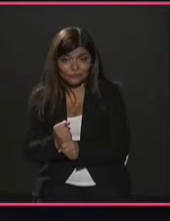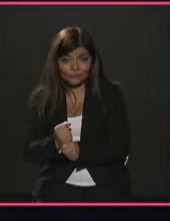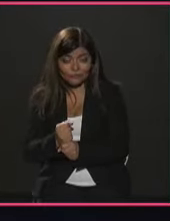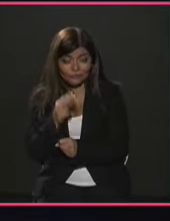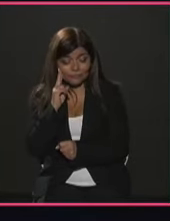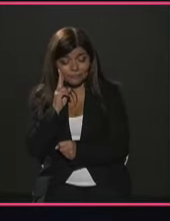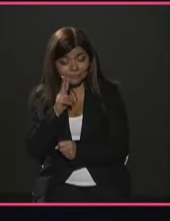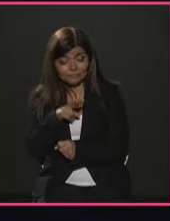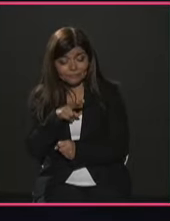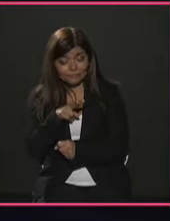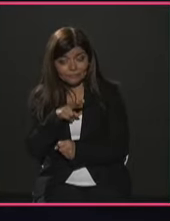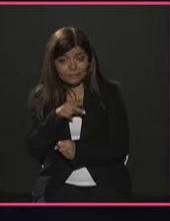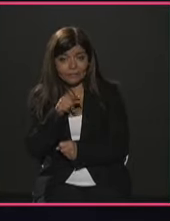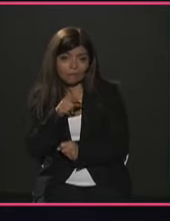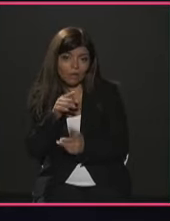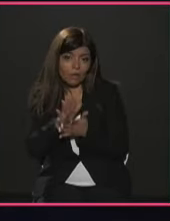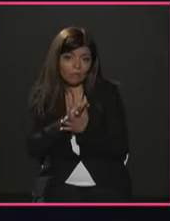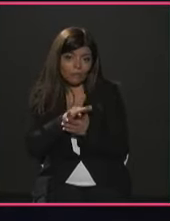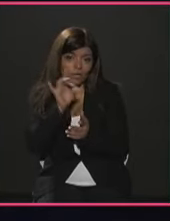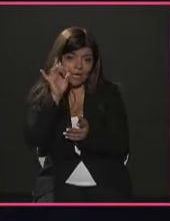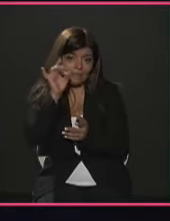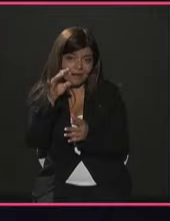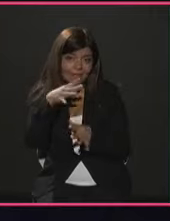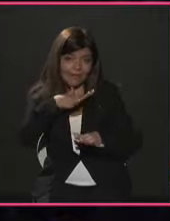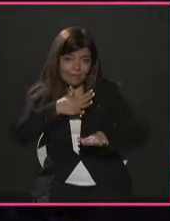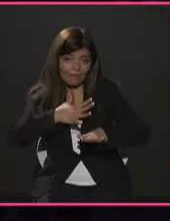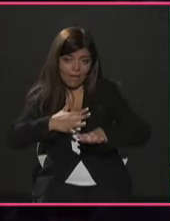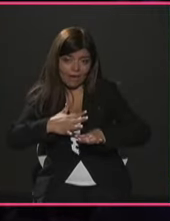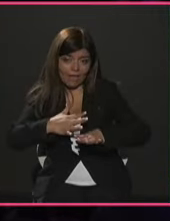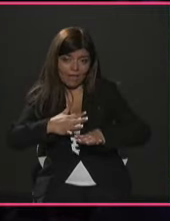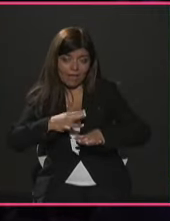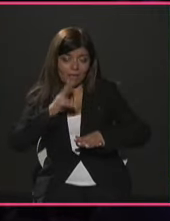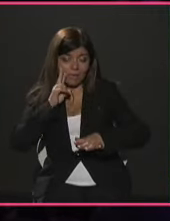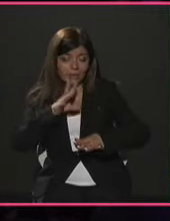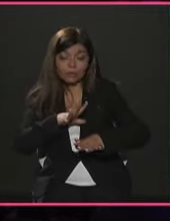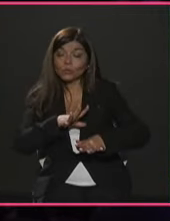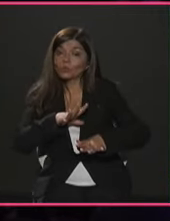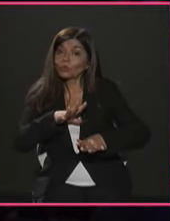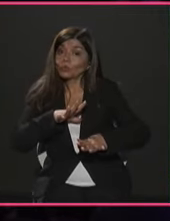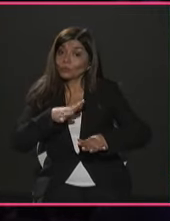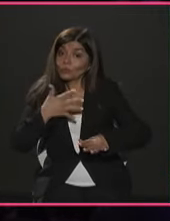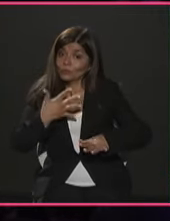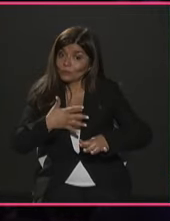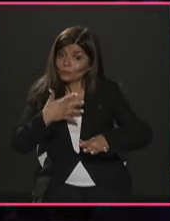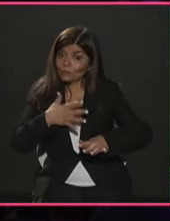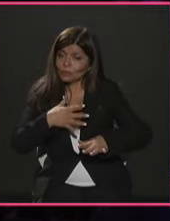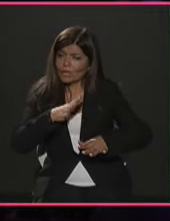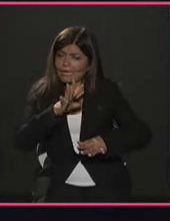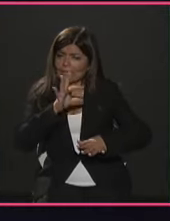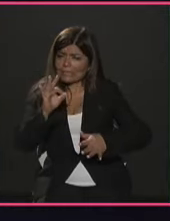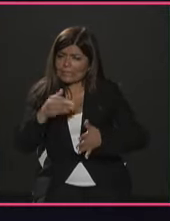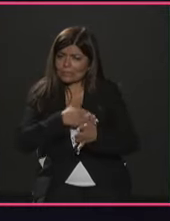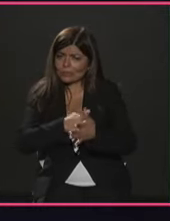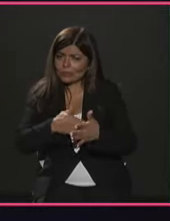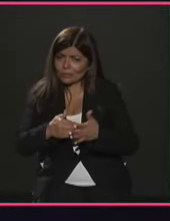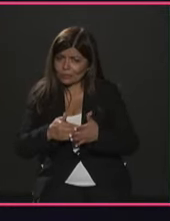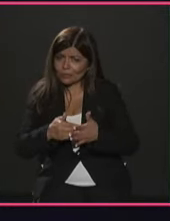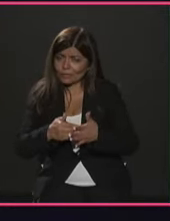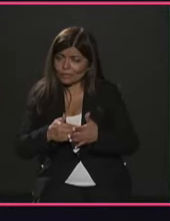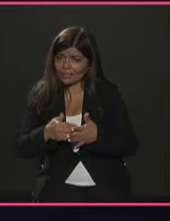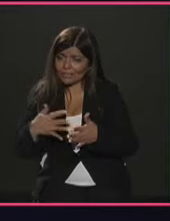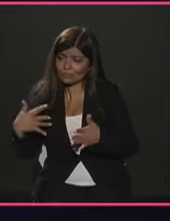invertebrados como este como una estrella de mar con admiración de que han tenido 500 millones de años de